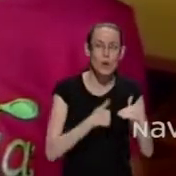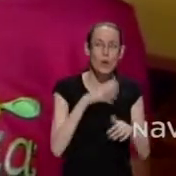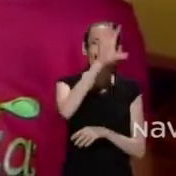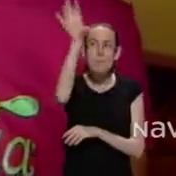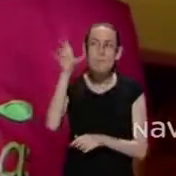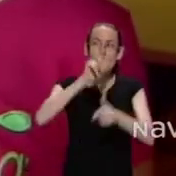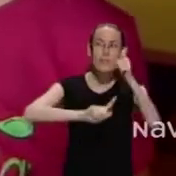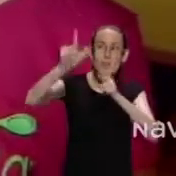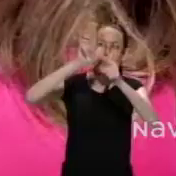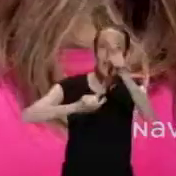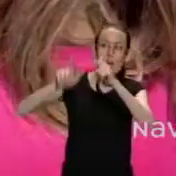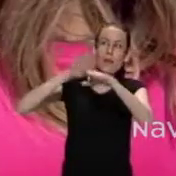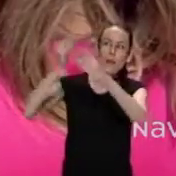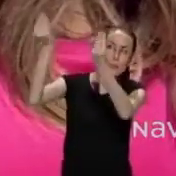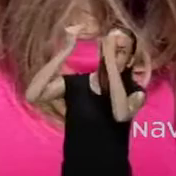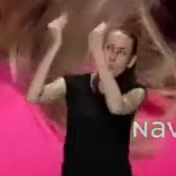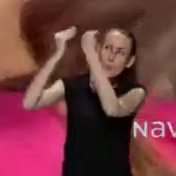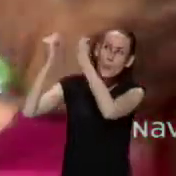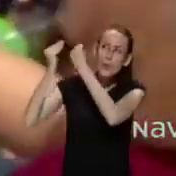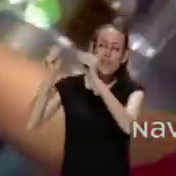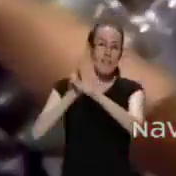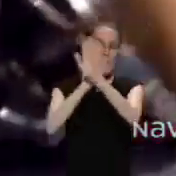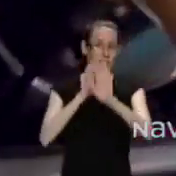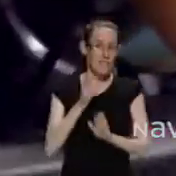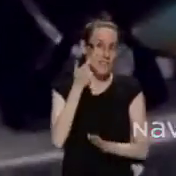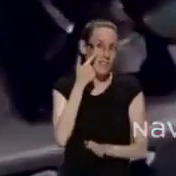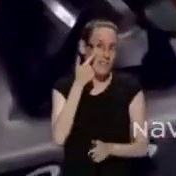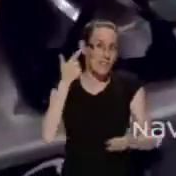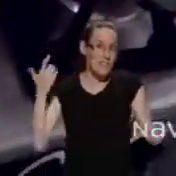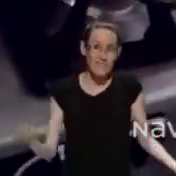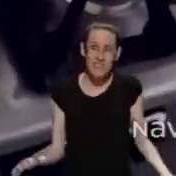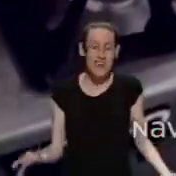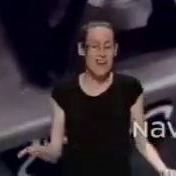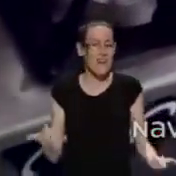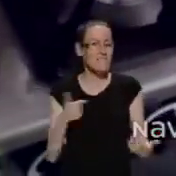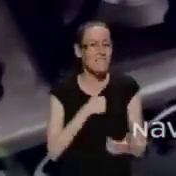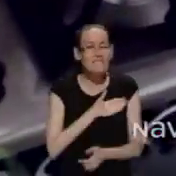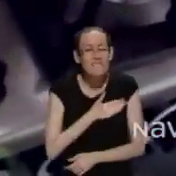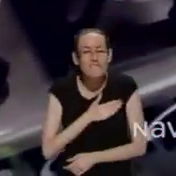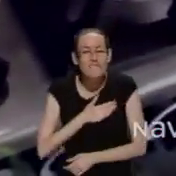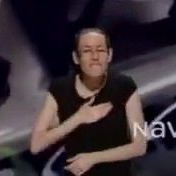para formarme y, bueno, mi meta era pues también hacerlo,